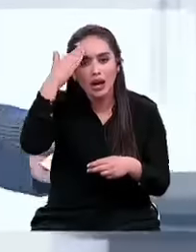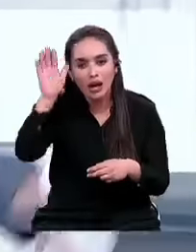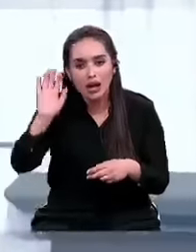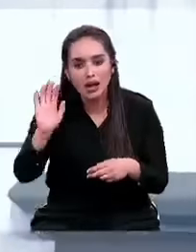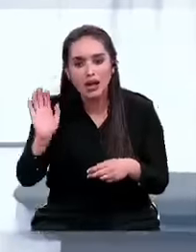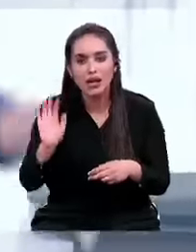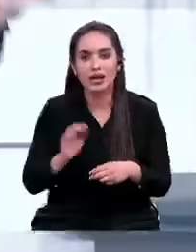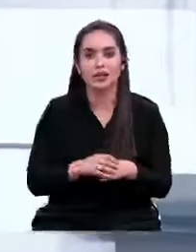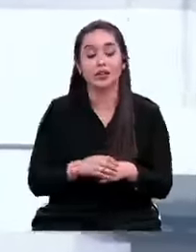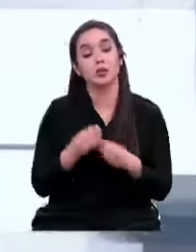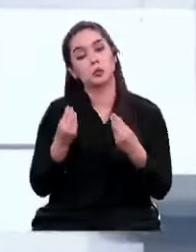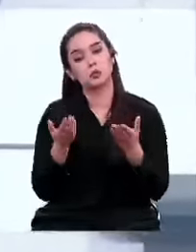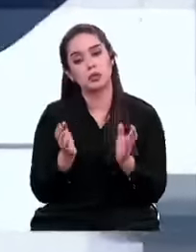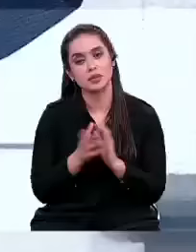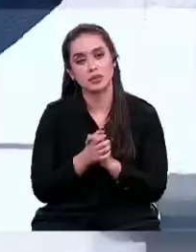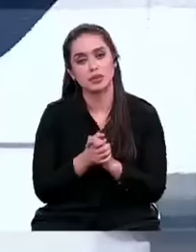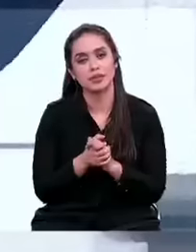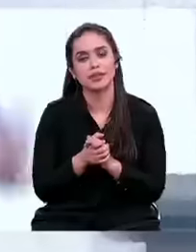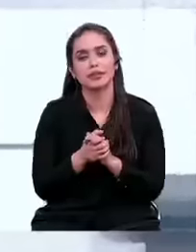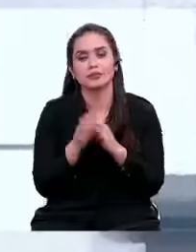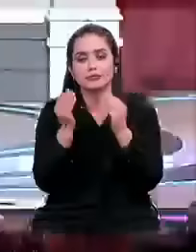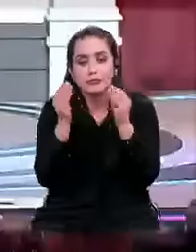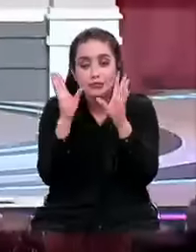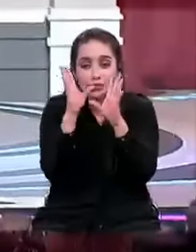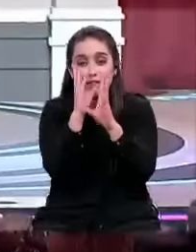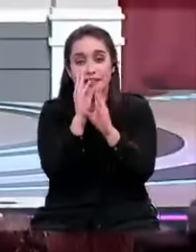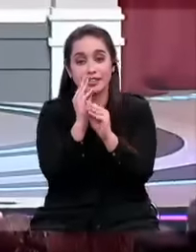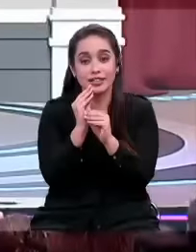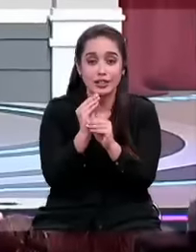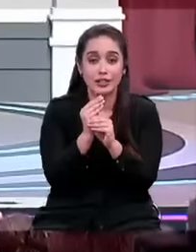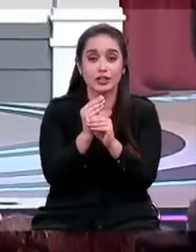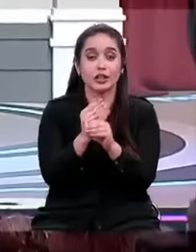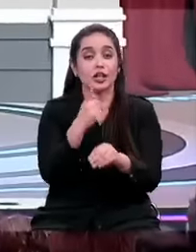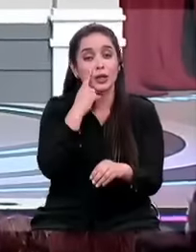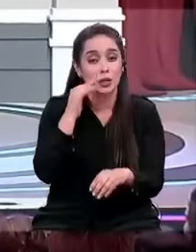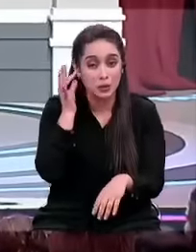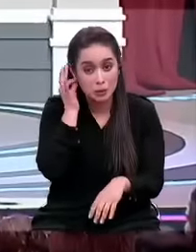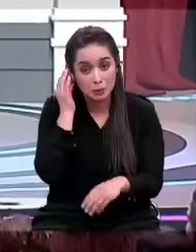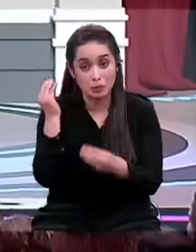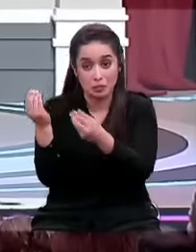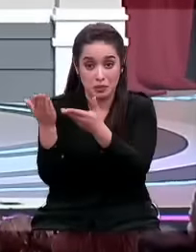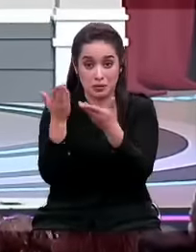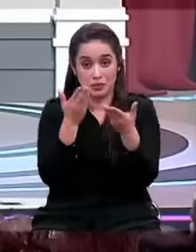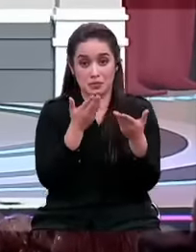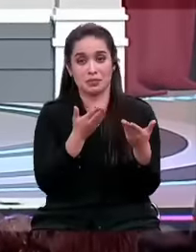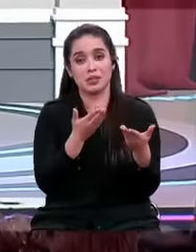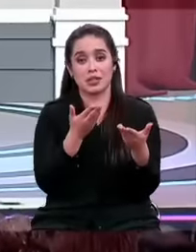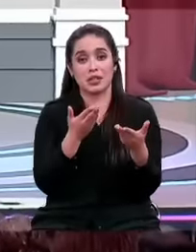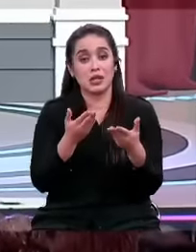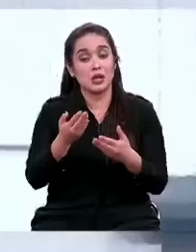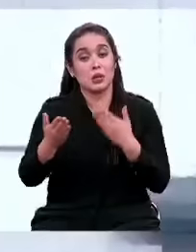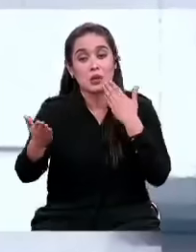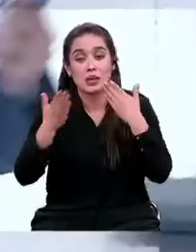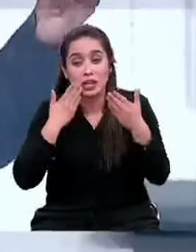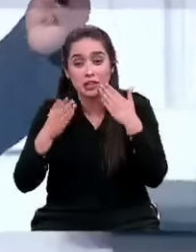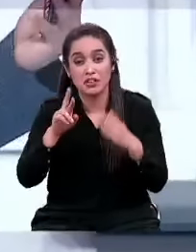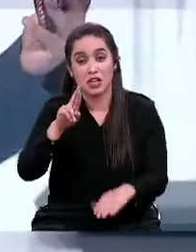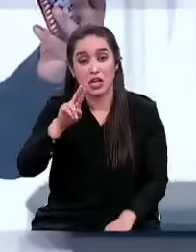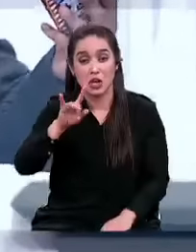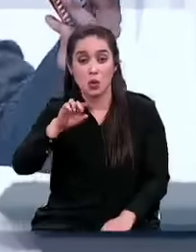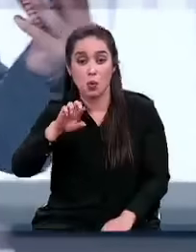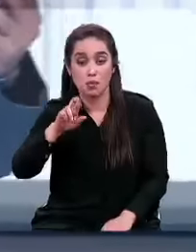Aló. Buenas noches, damas y caballeros. Bienvenidos a la entrevista de Roberto,